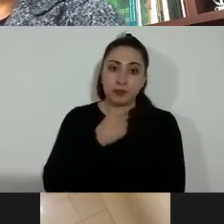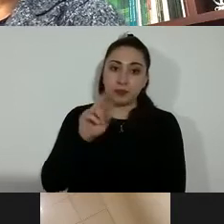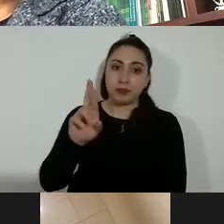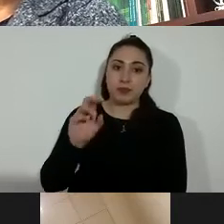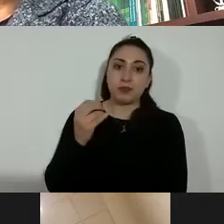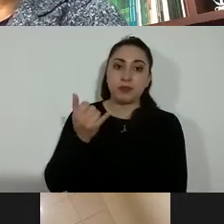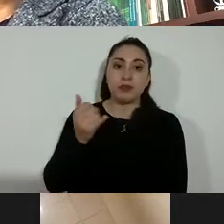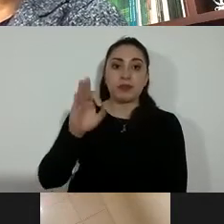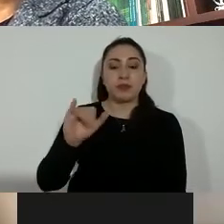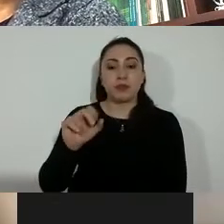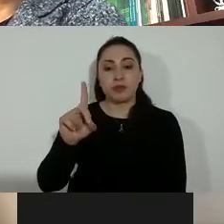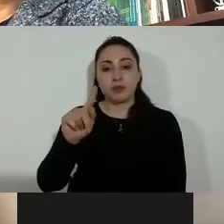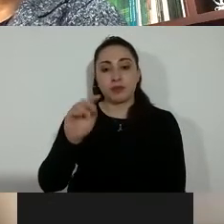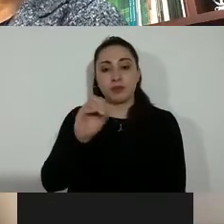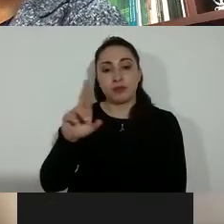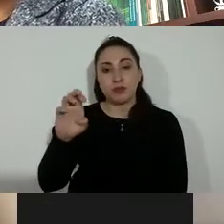González.